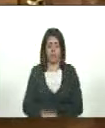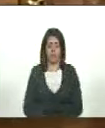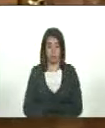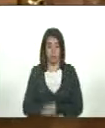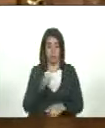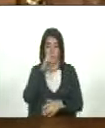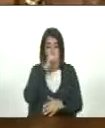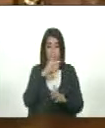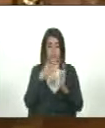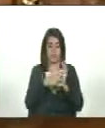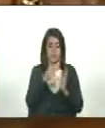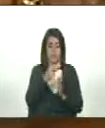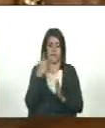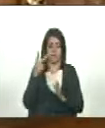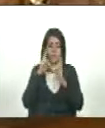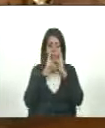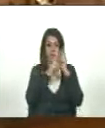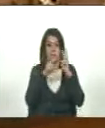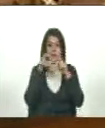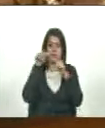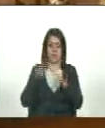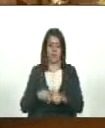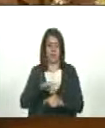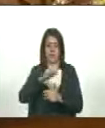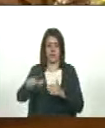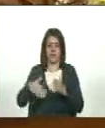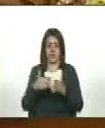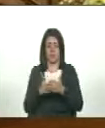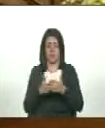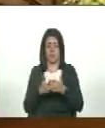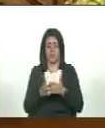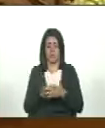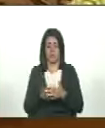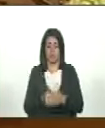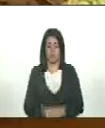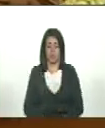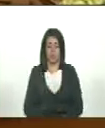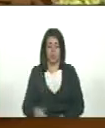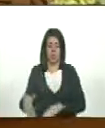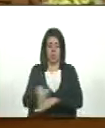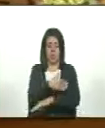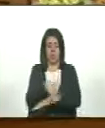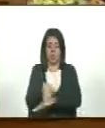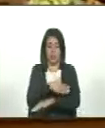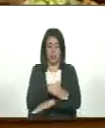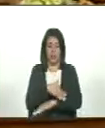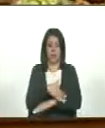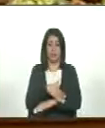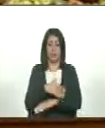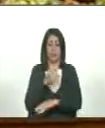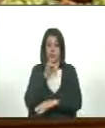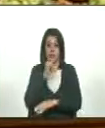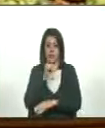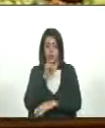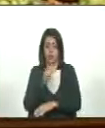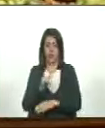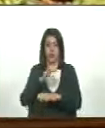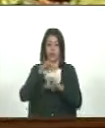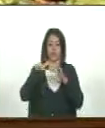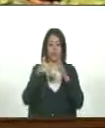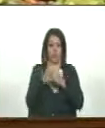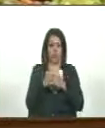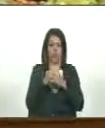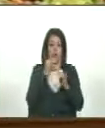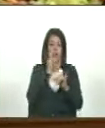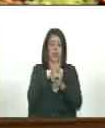Este año 2023 hemos visto en todas calles, medios, paredes y